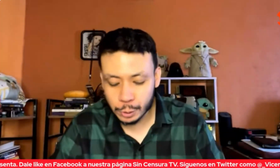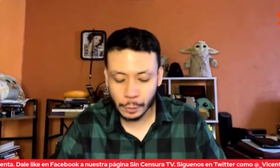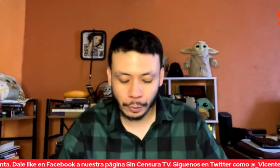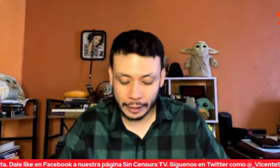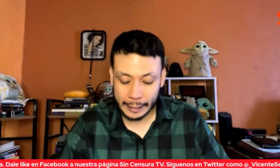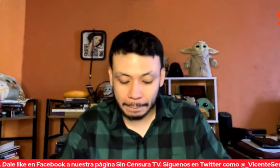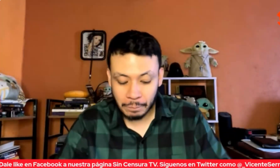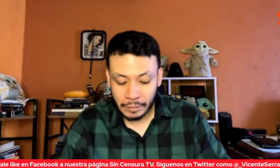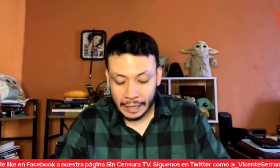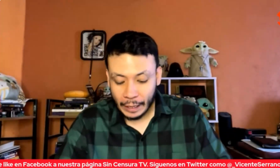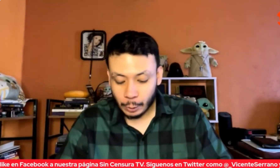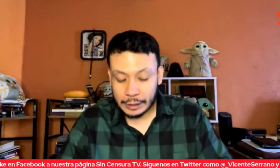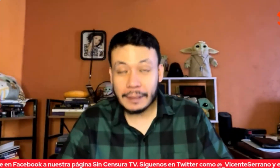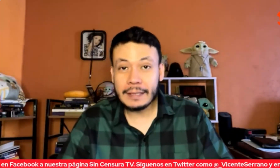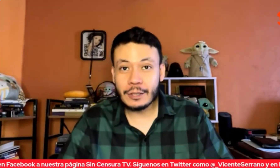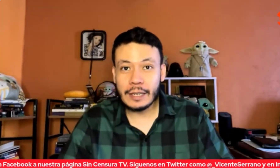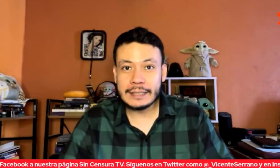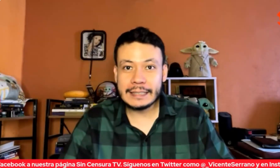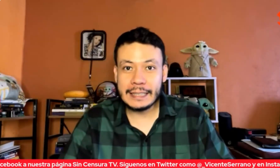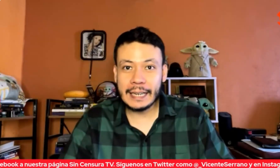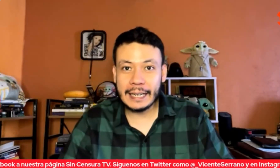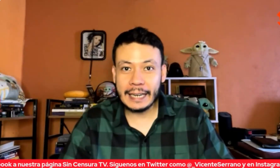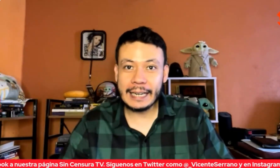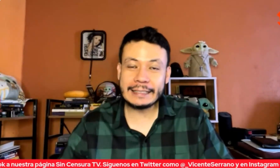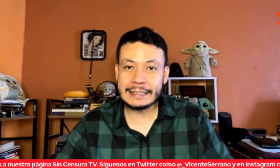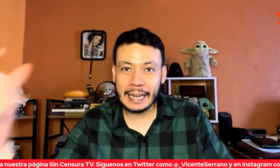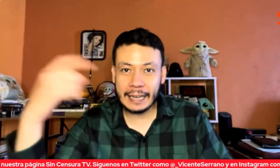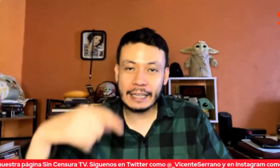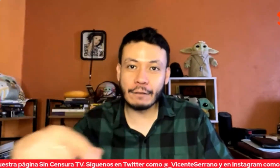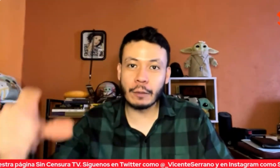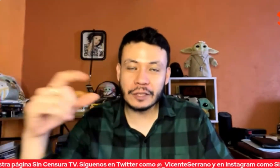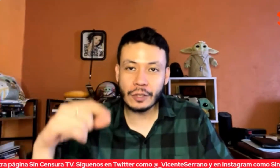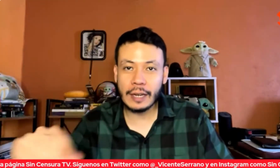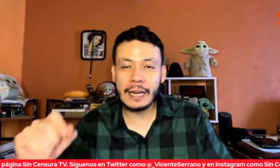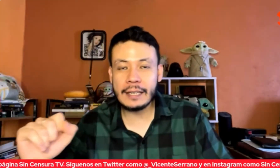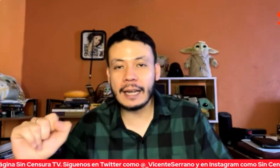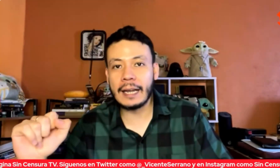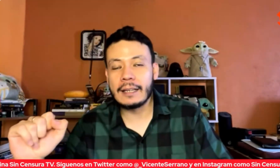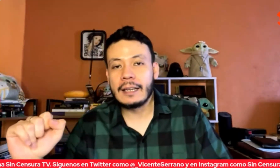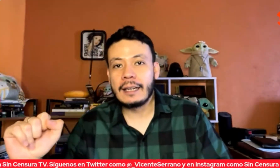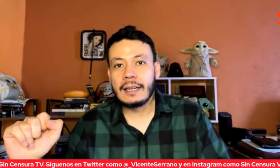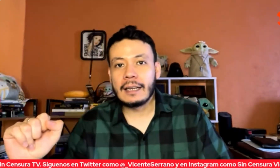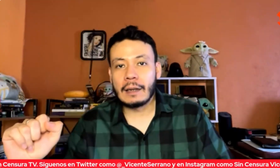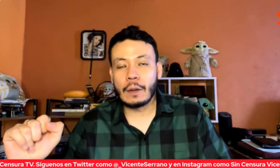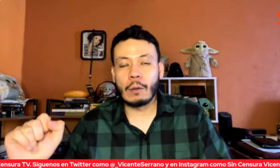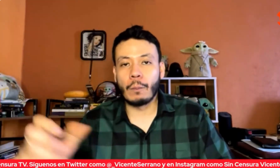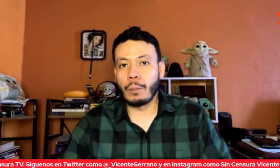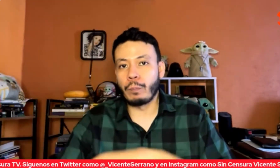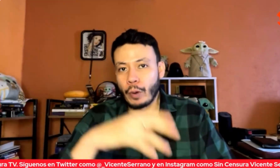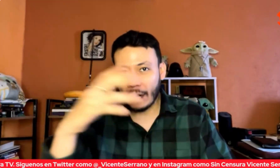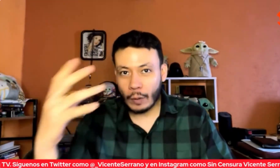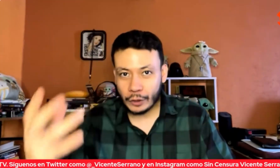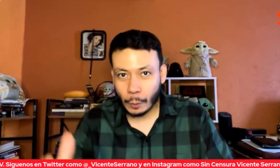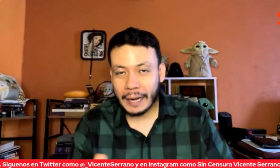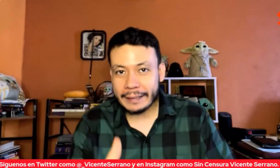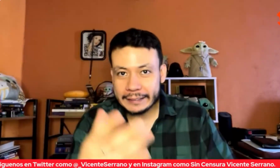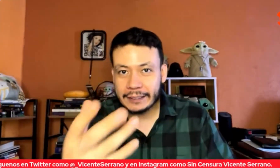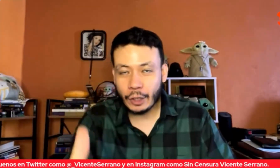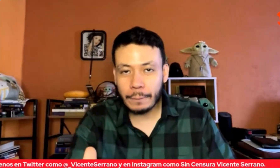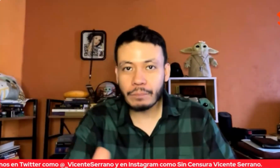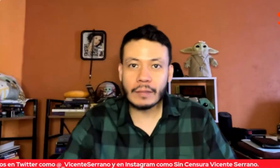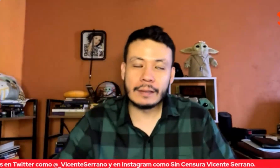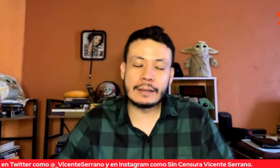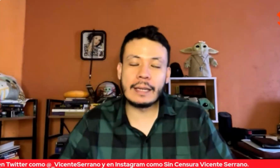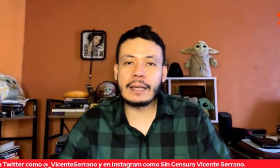me da mucho gusto porque justamente yo les decía que en esta información que le llega, por la cual toma